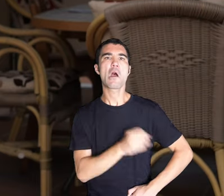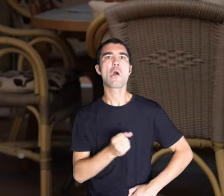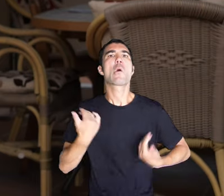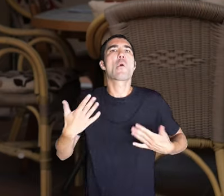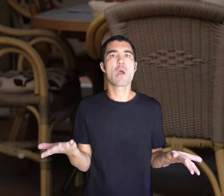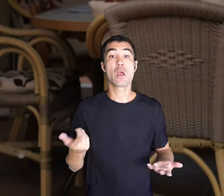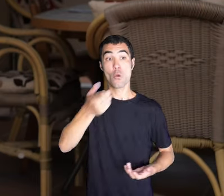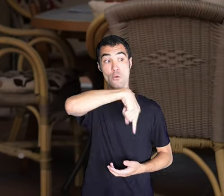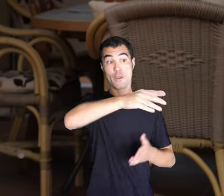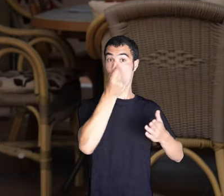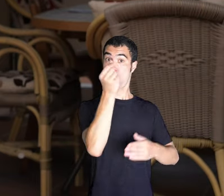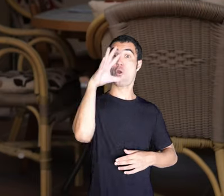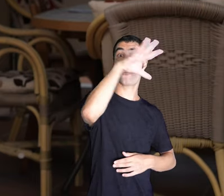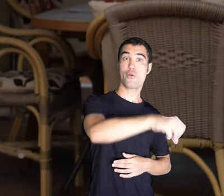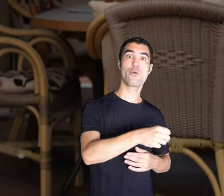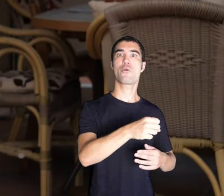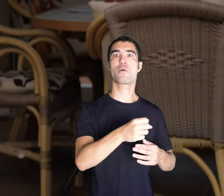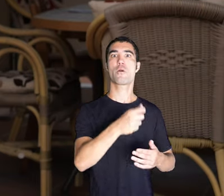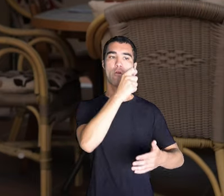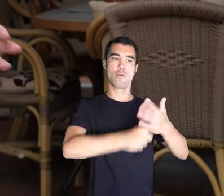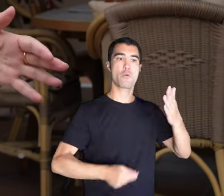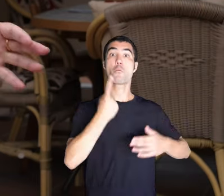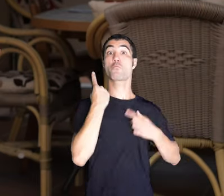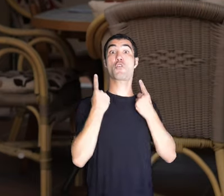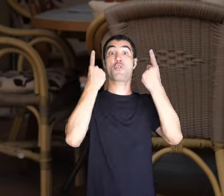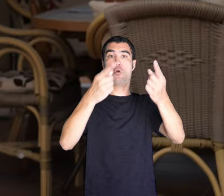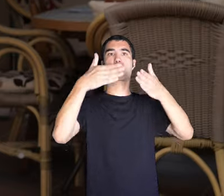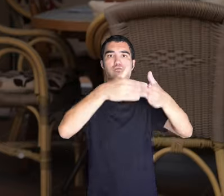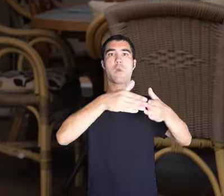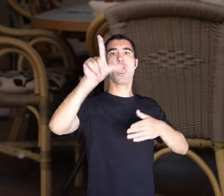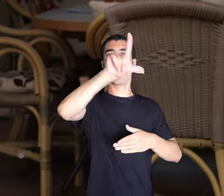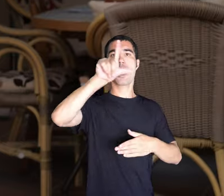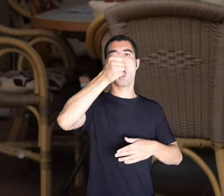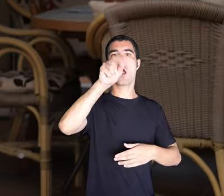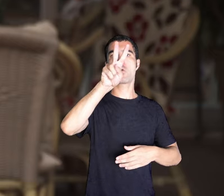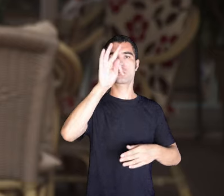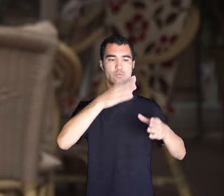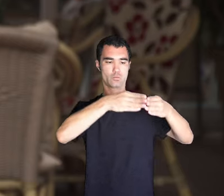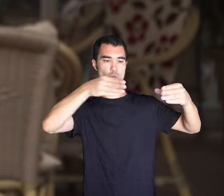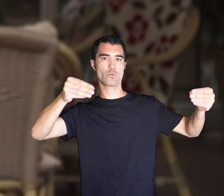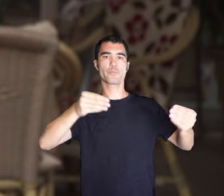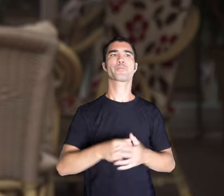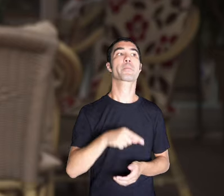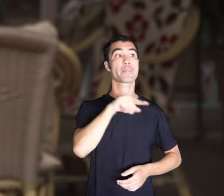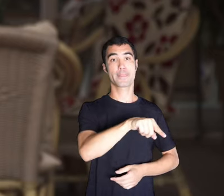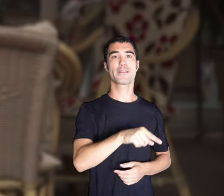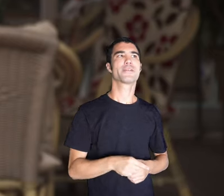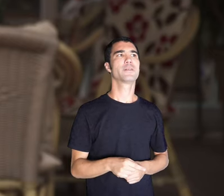Yo me acuerdo el primer barco que era el primer yacht que habían